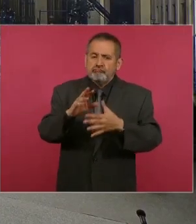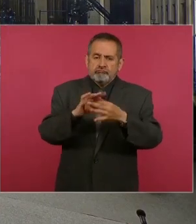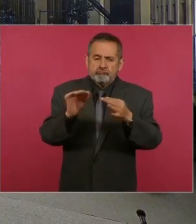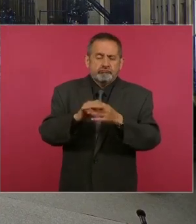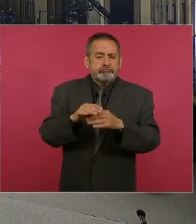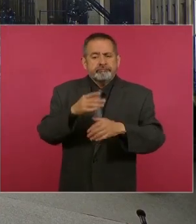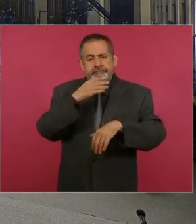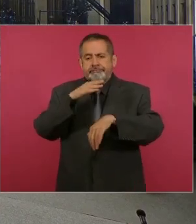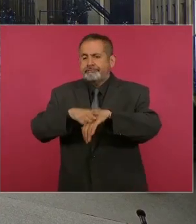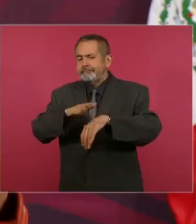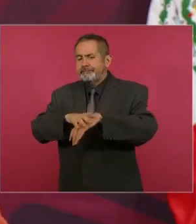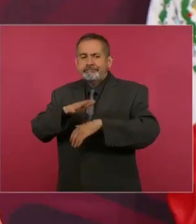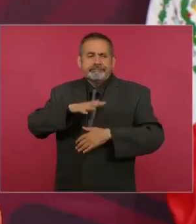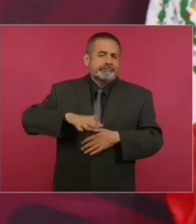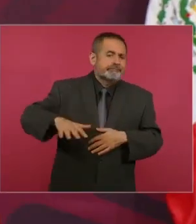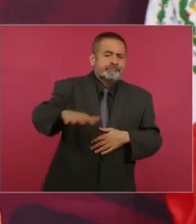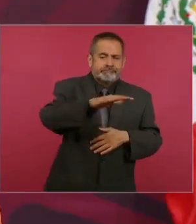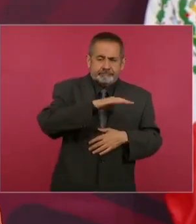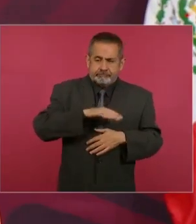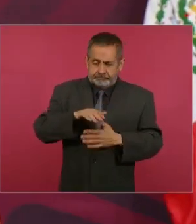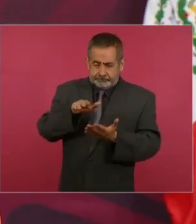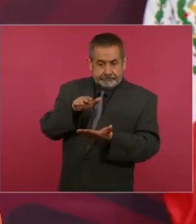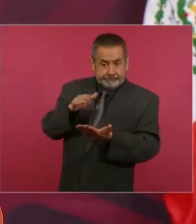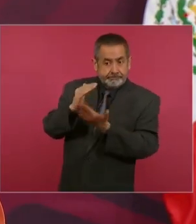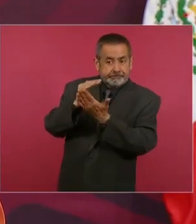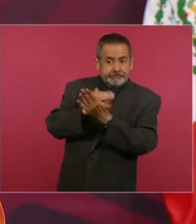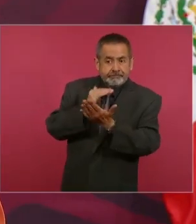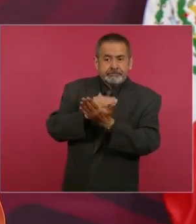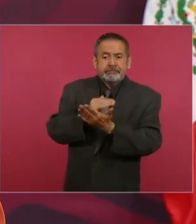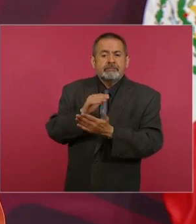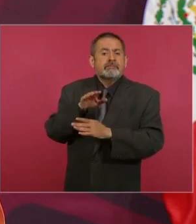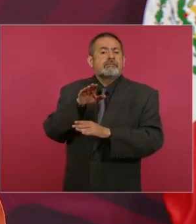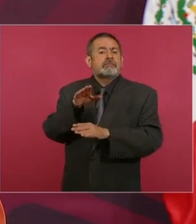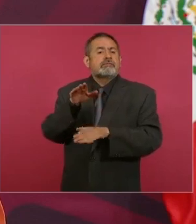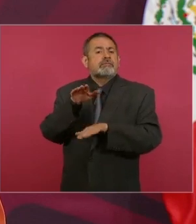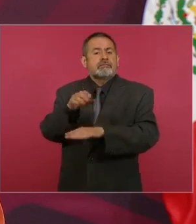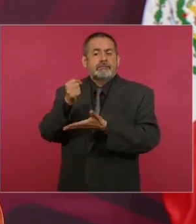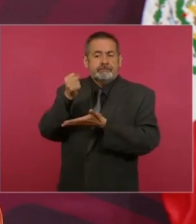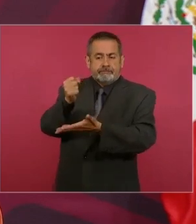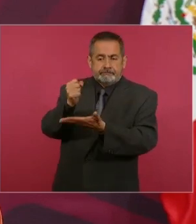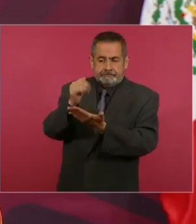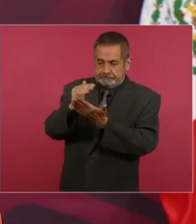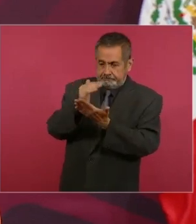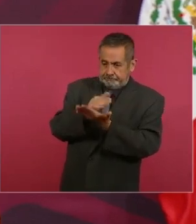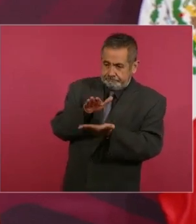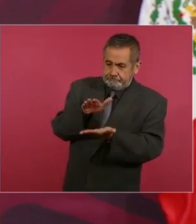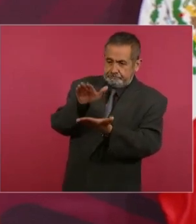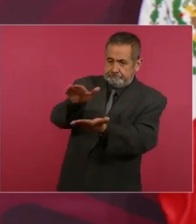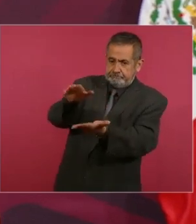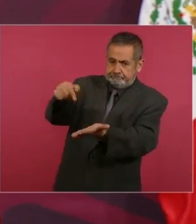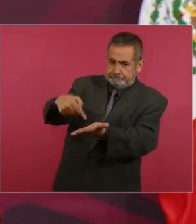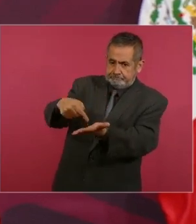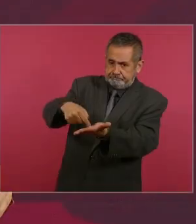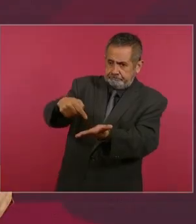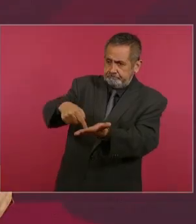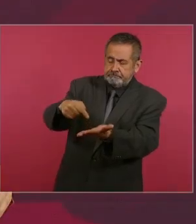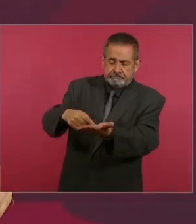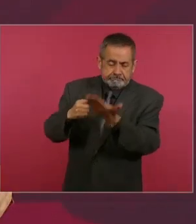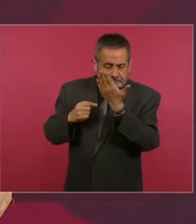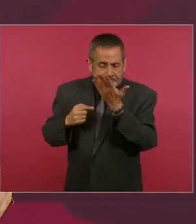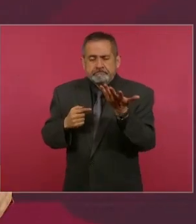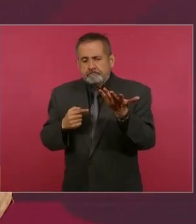sobre todo al pueblo de México que es un paquete económico pues que con la misma orientación de